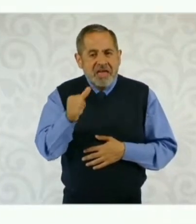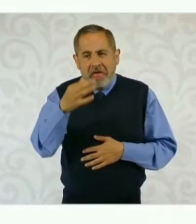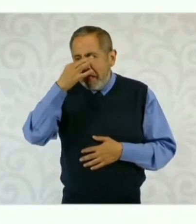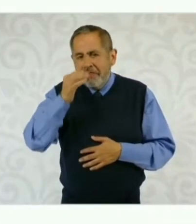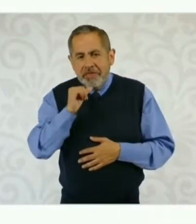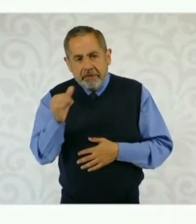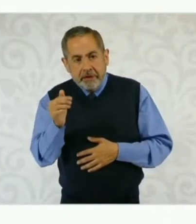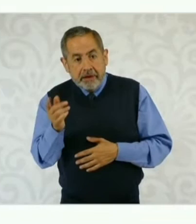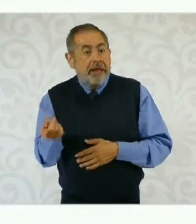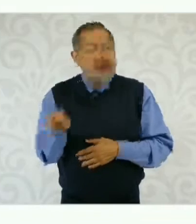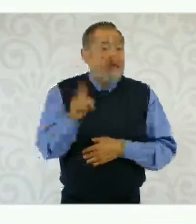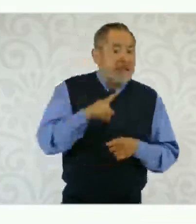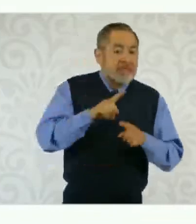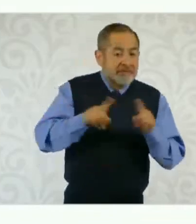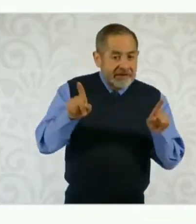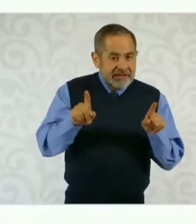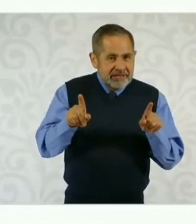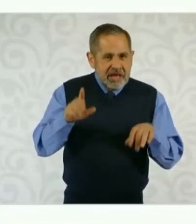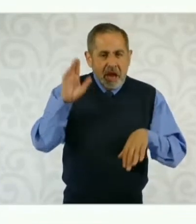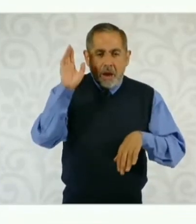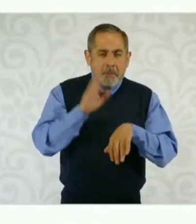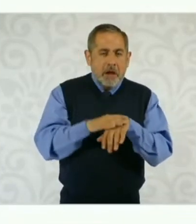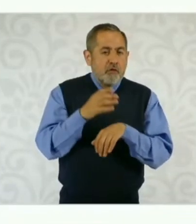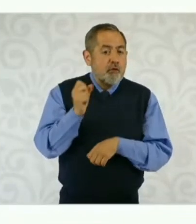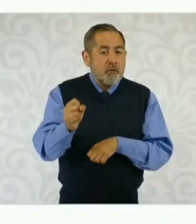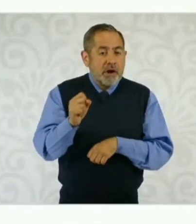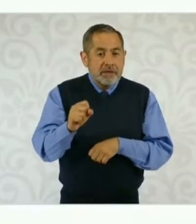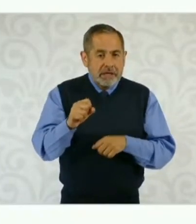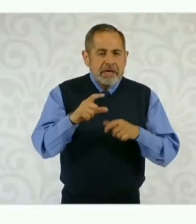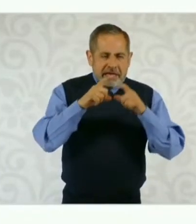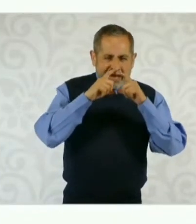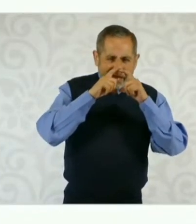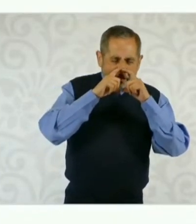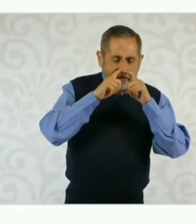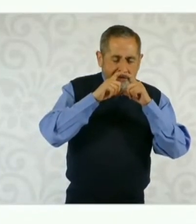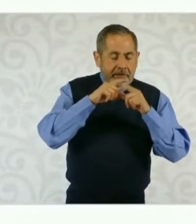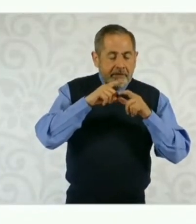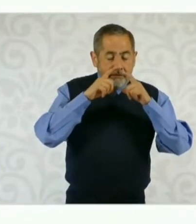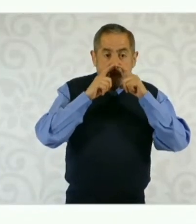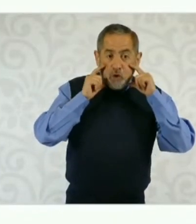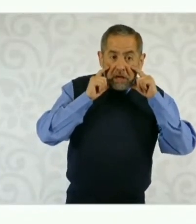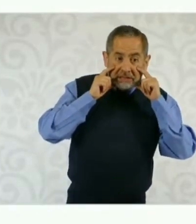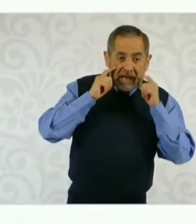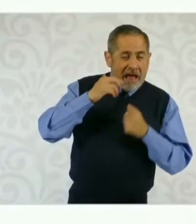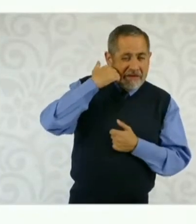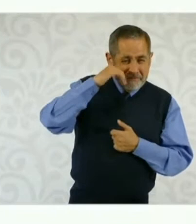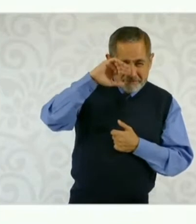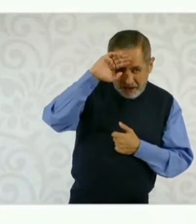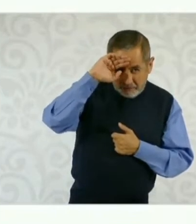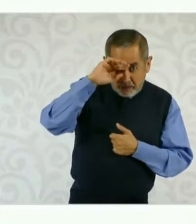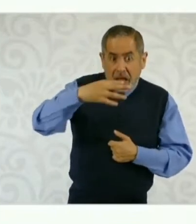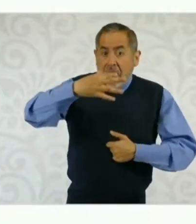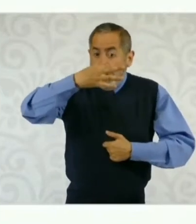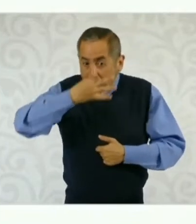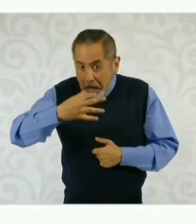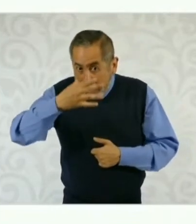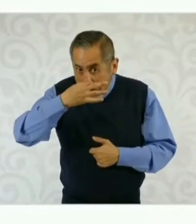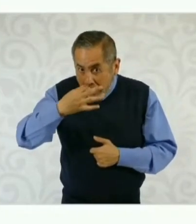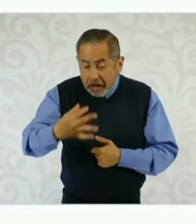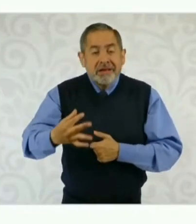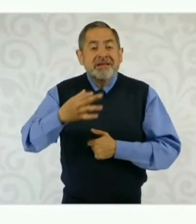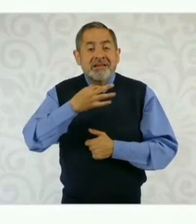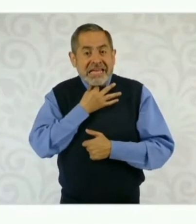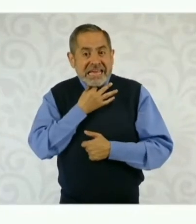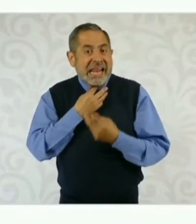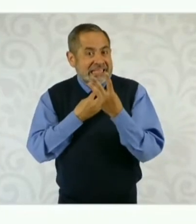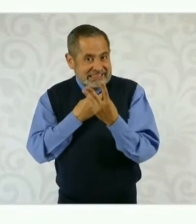cambio, el que tiene mayor severidad en fiebre, dolor de garganta, catarro y congestión nasal, las